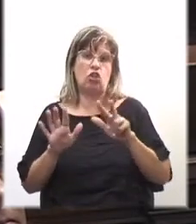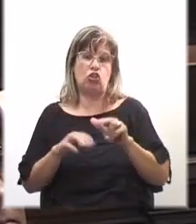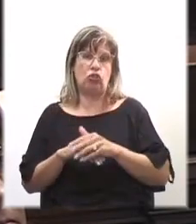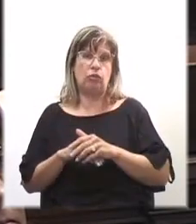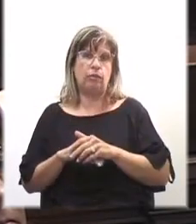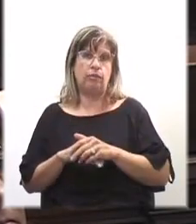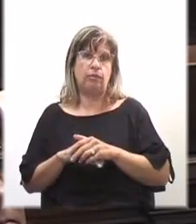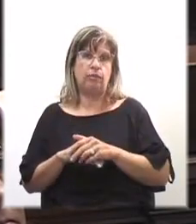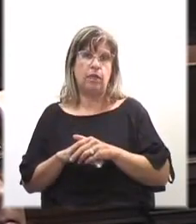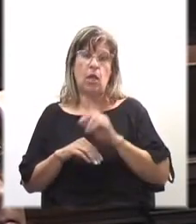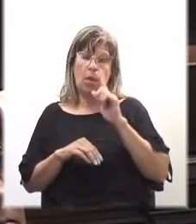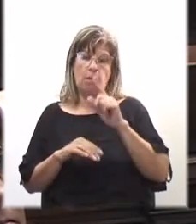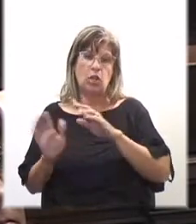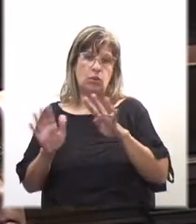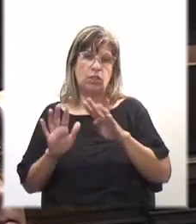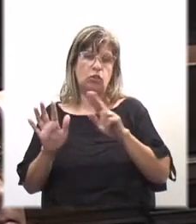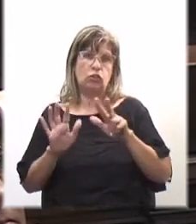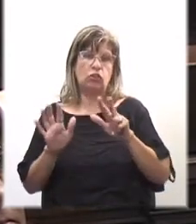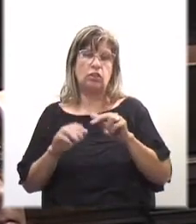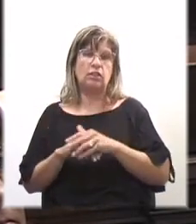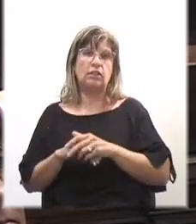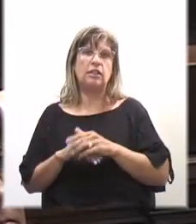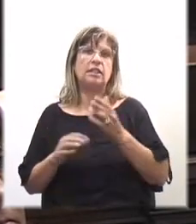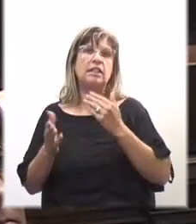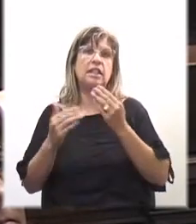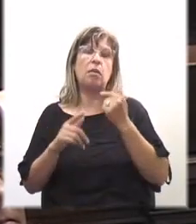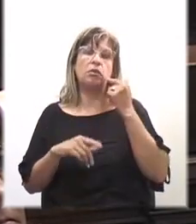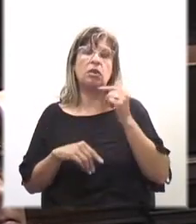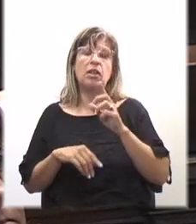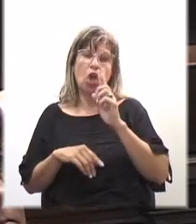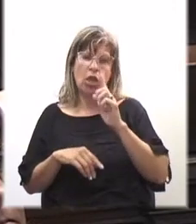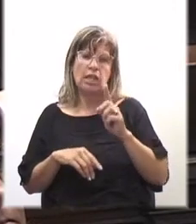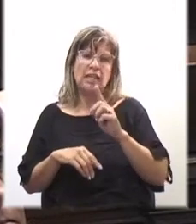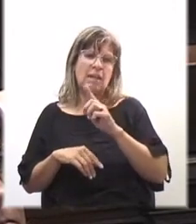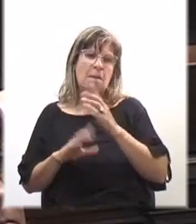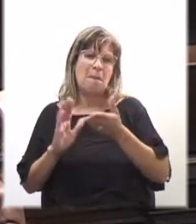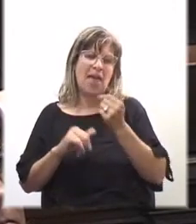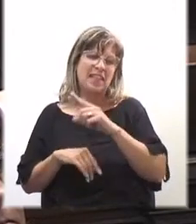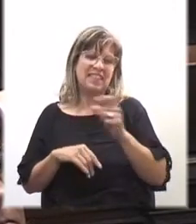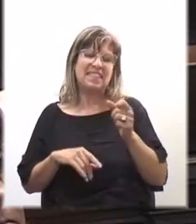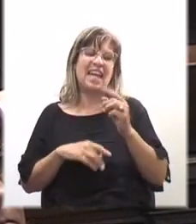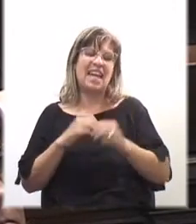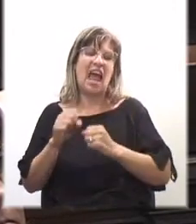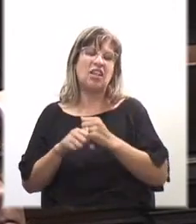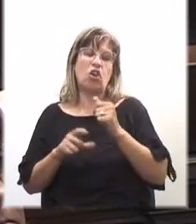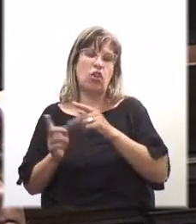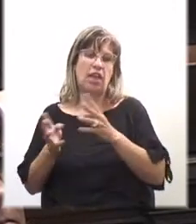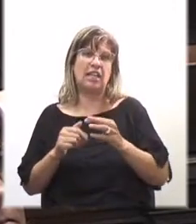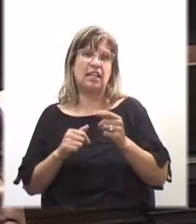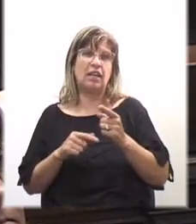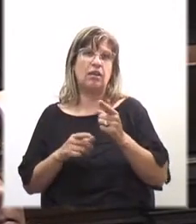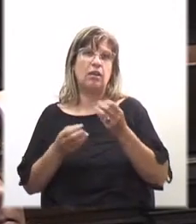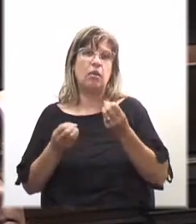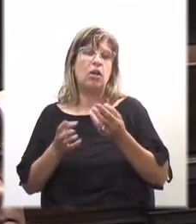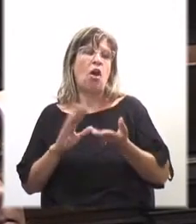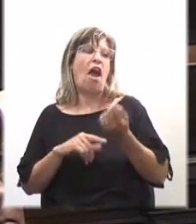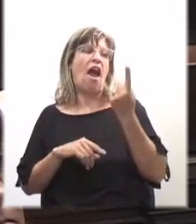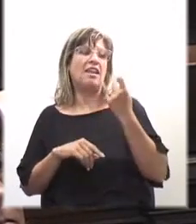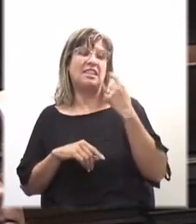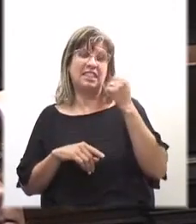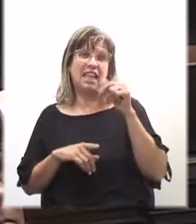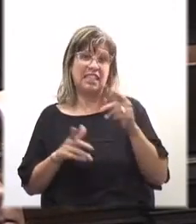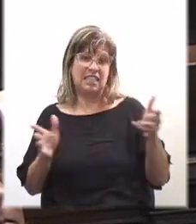que 1988, estamos hablando de cientos de años de guerra. Bueno, en 1988, o sea, ayer, ese